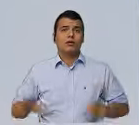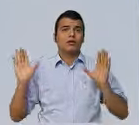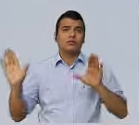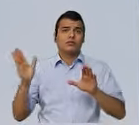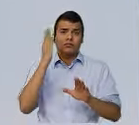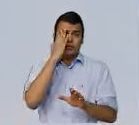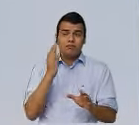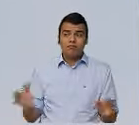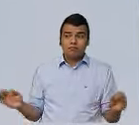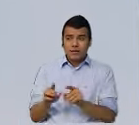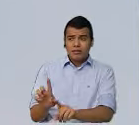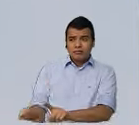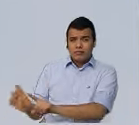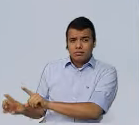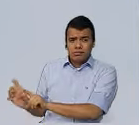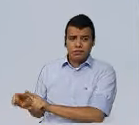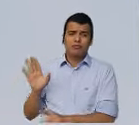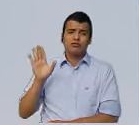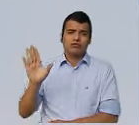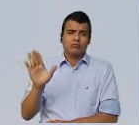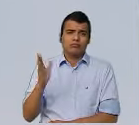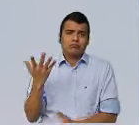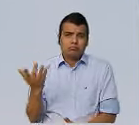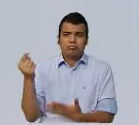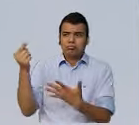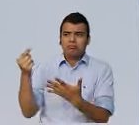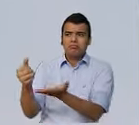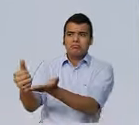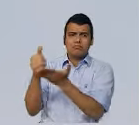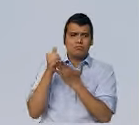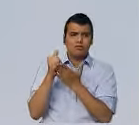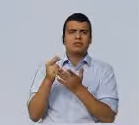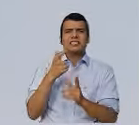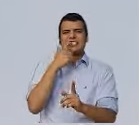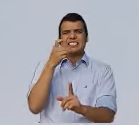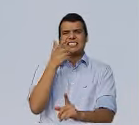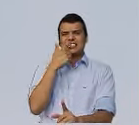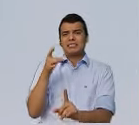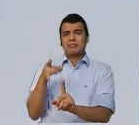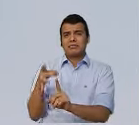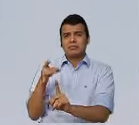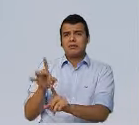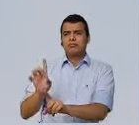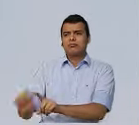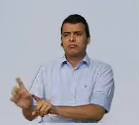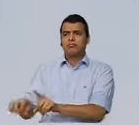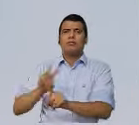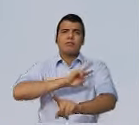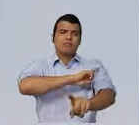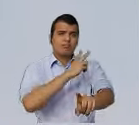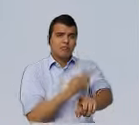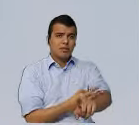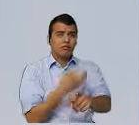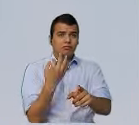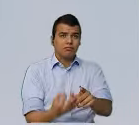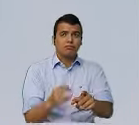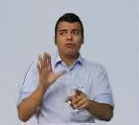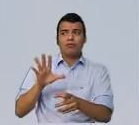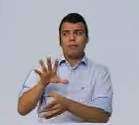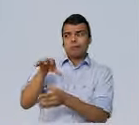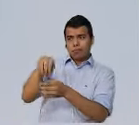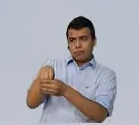pues de este tipo de alimentos, porque además también nos aportan algo de minerales y vitaminas adicional de la parte de